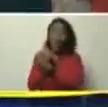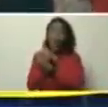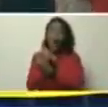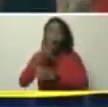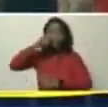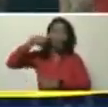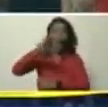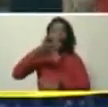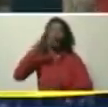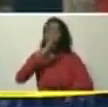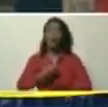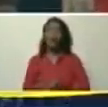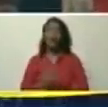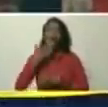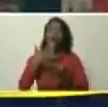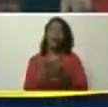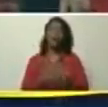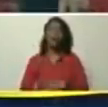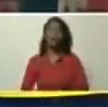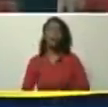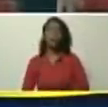Barinas. Gracias. Gracias.